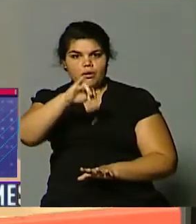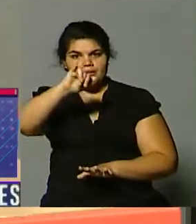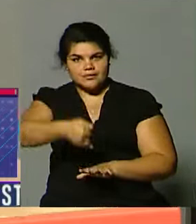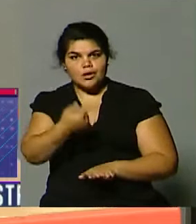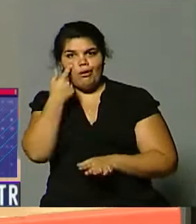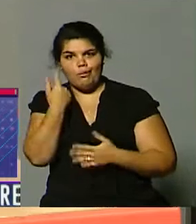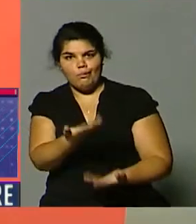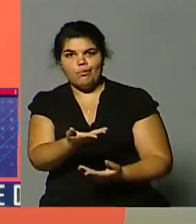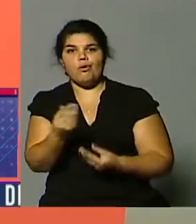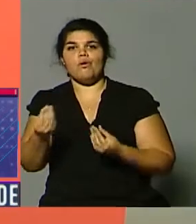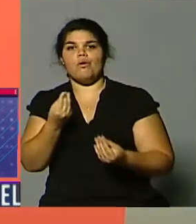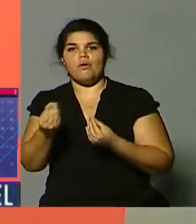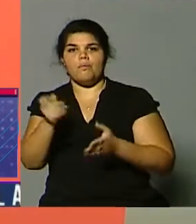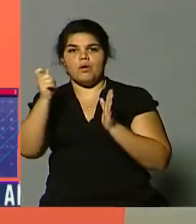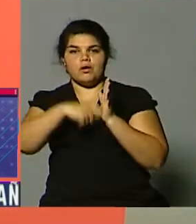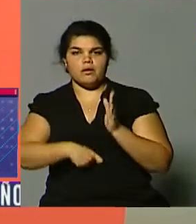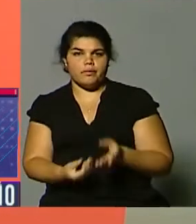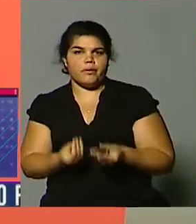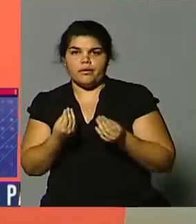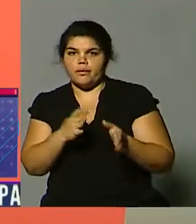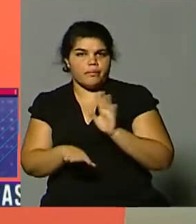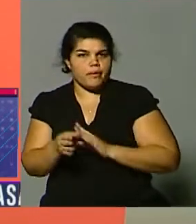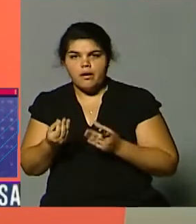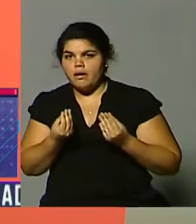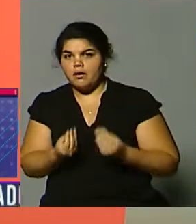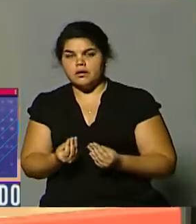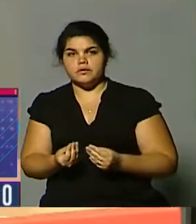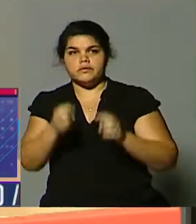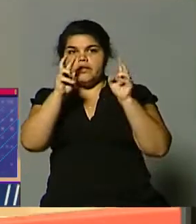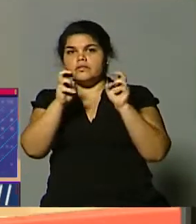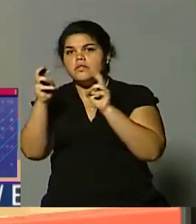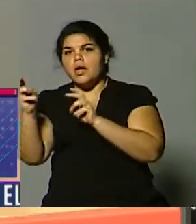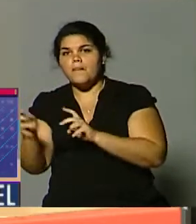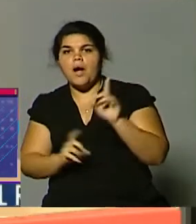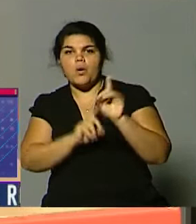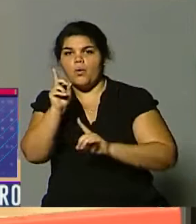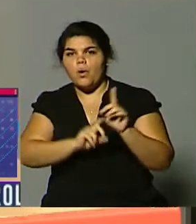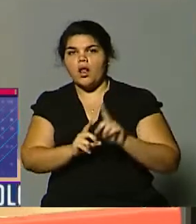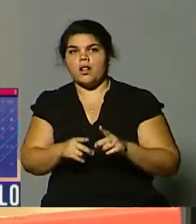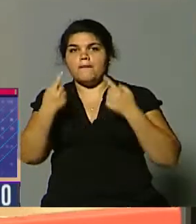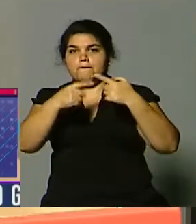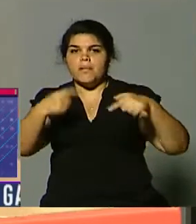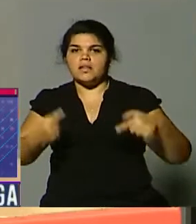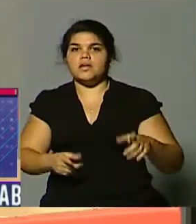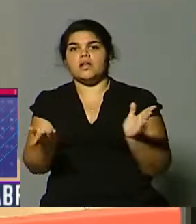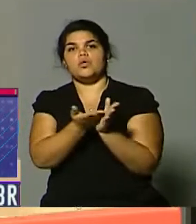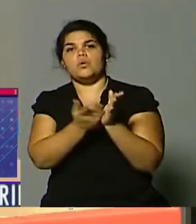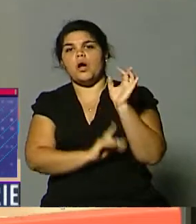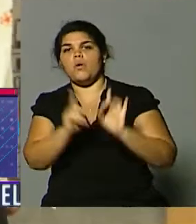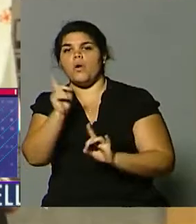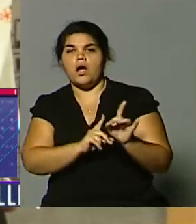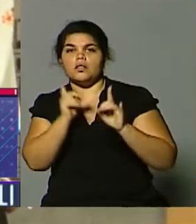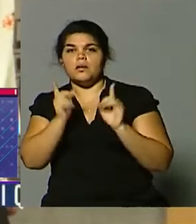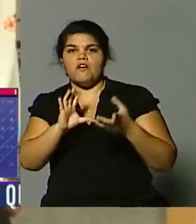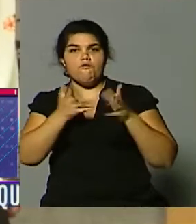que hacer para acercarse, para inscribirse, para tener en cuenta qué temas se van a tocar, qué materias van a tener, cómo es la modalidad?